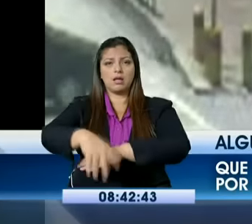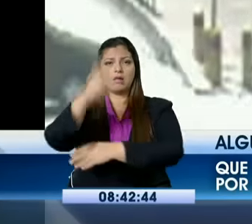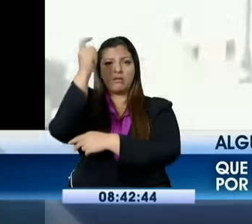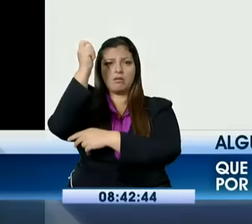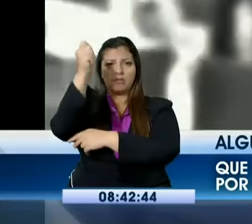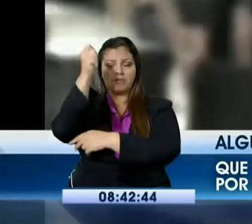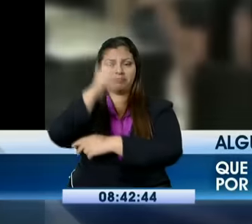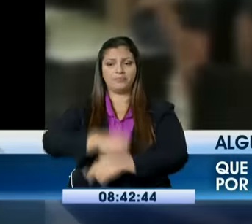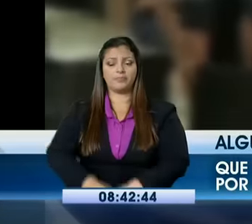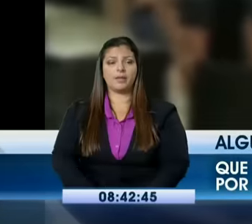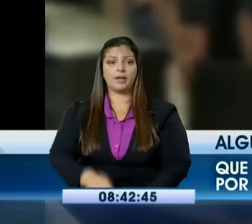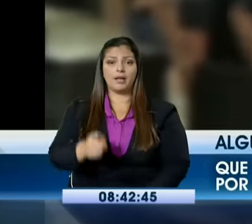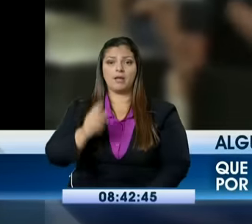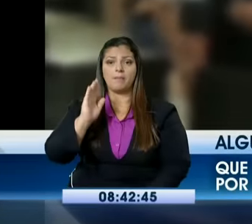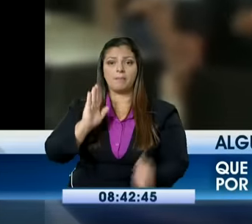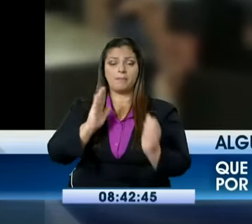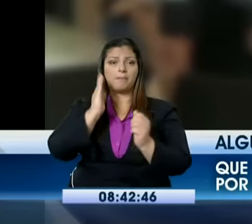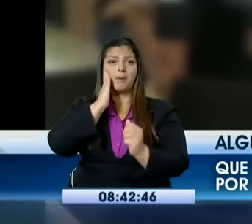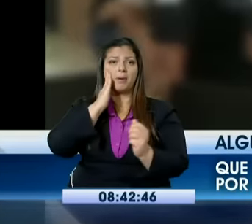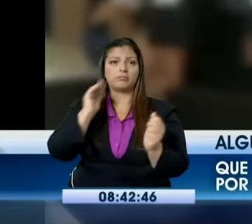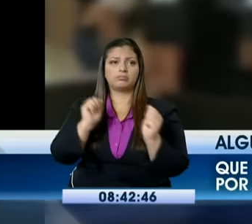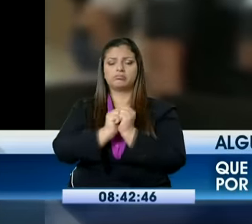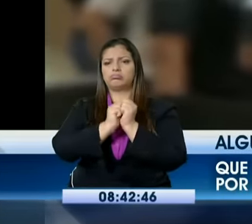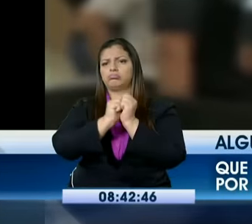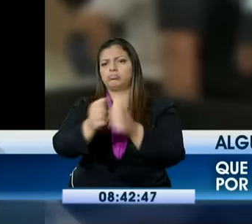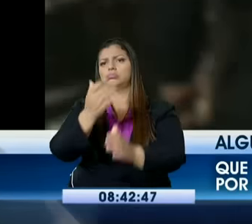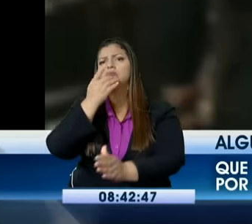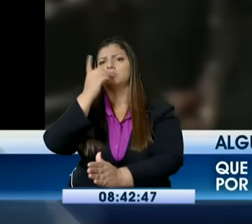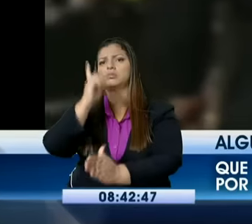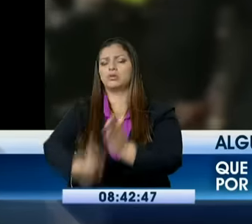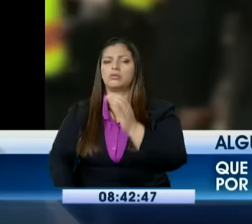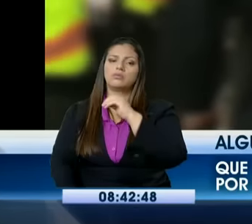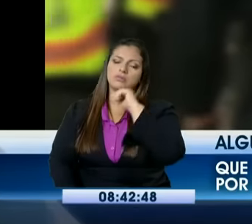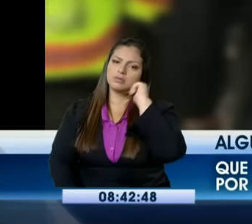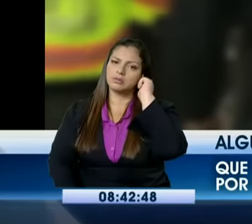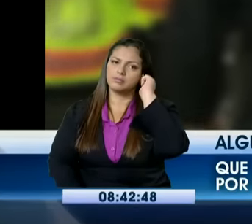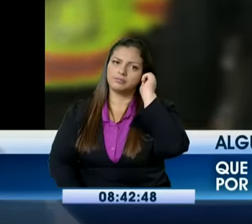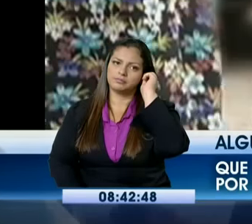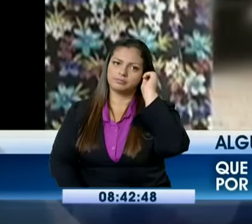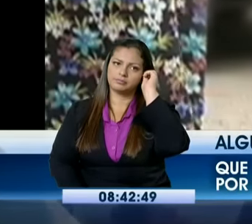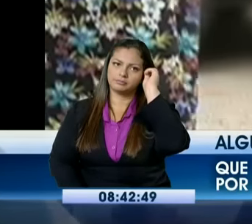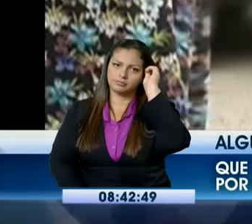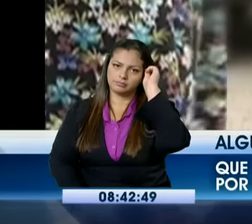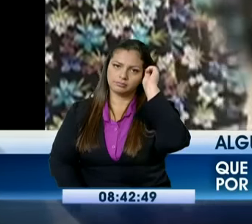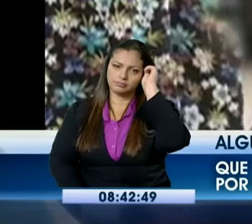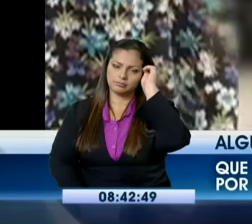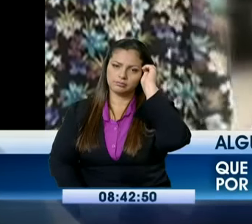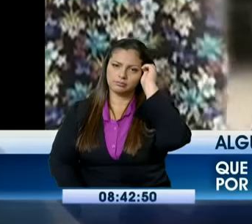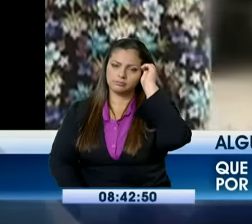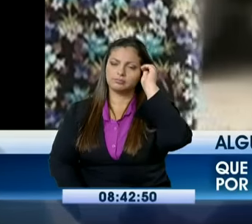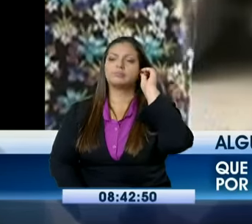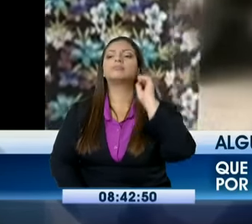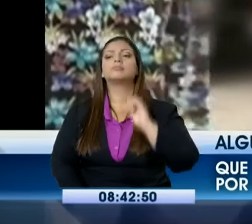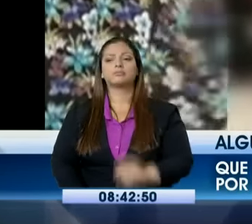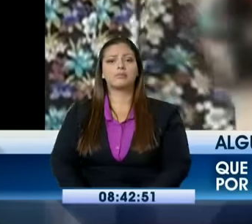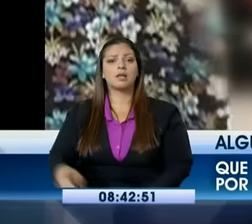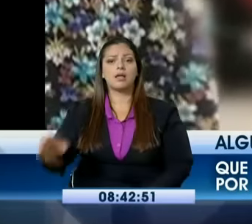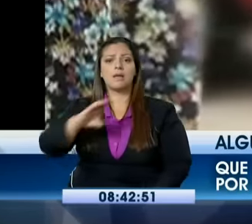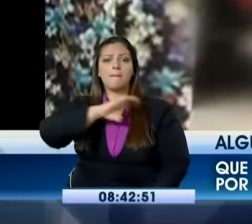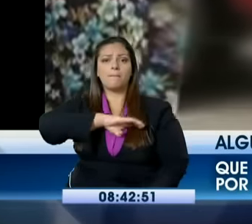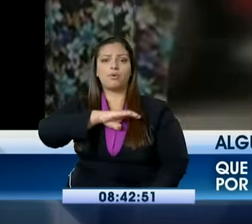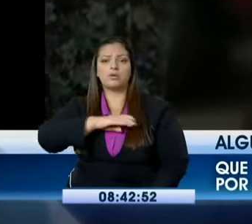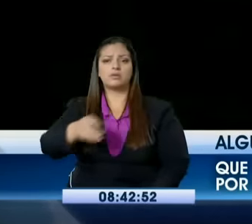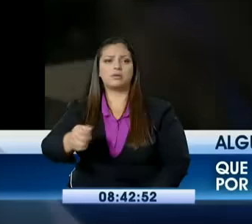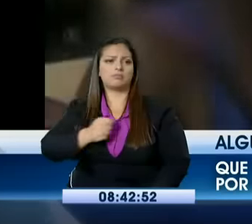madre, denunciaron agresión por parte de metropolitanos. Entonces cogió el cuchillo y me lo lanzó en la pierna. Ahí yo salí corriendo y cuando ya me veo que